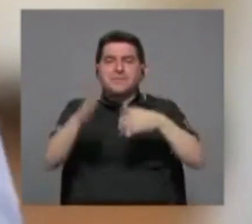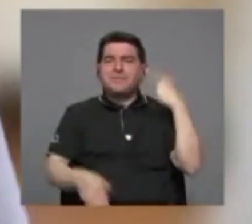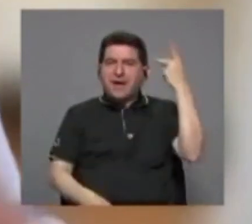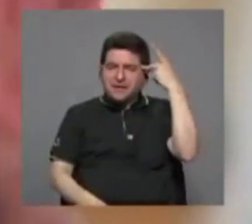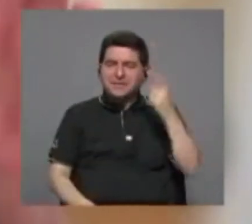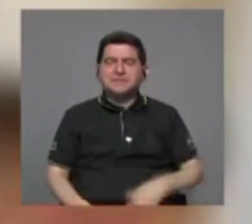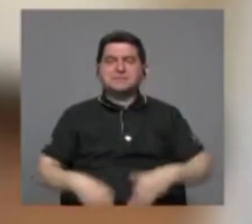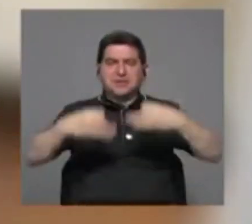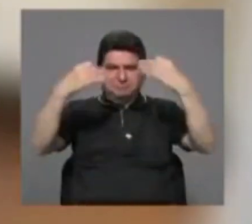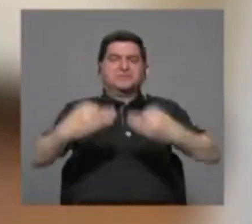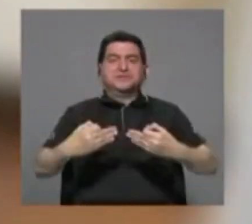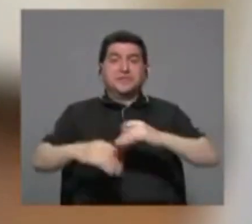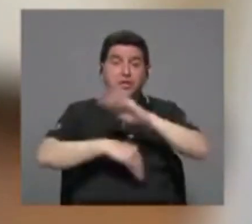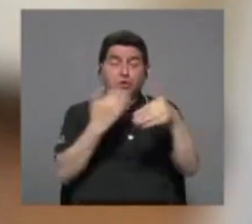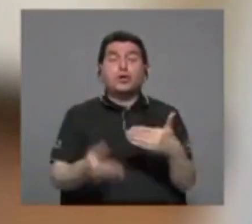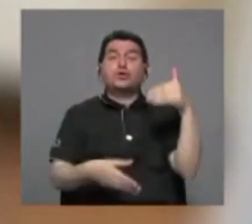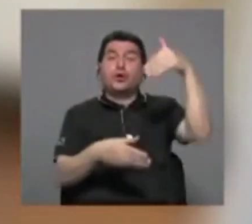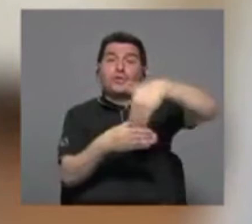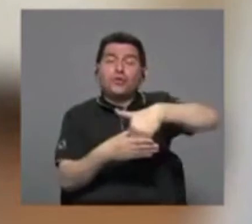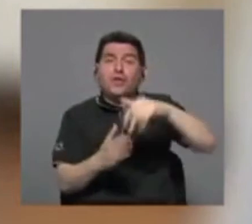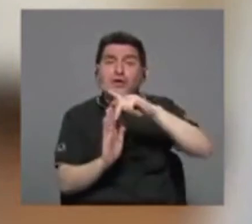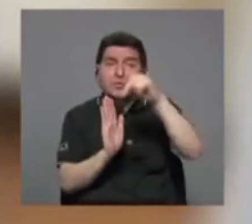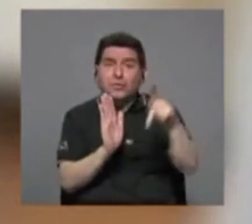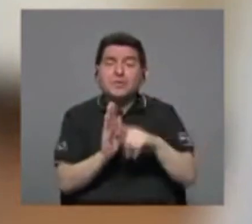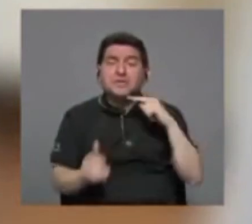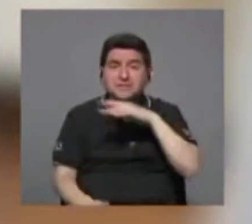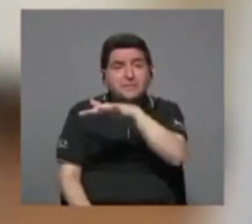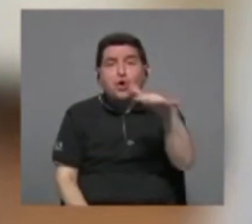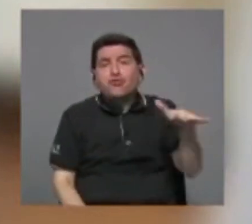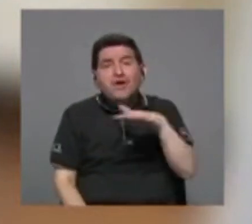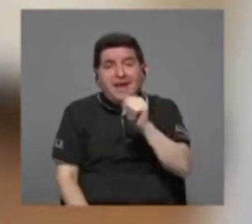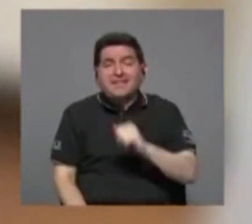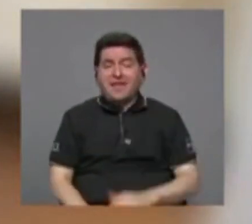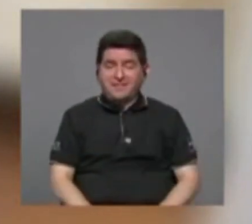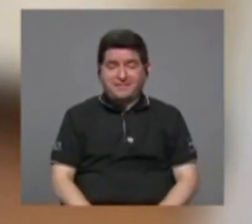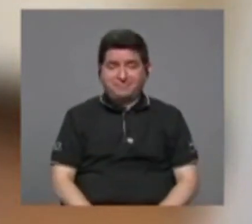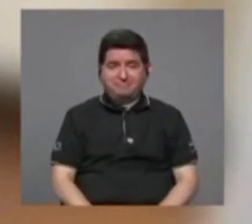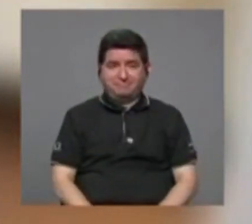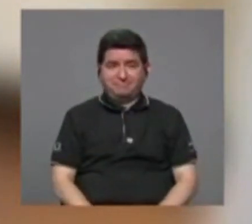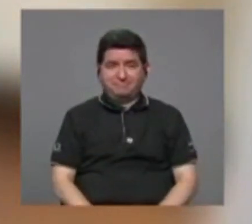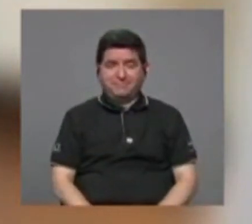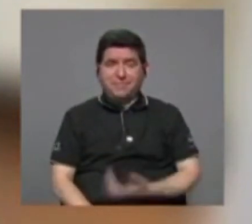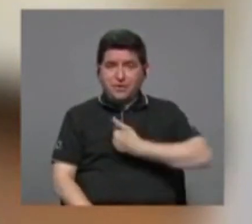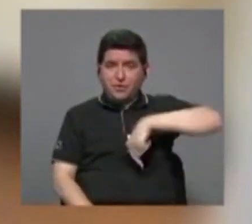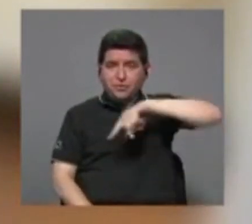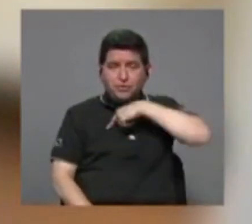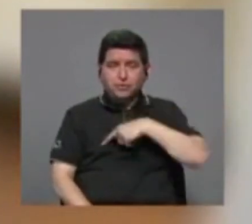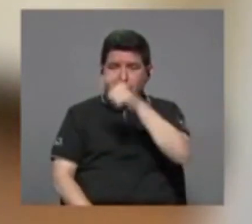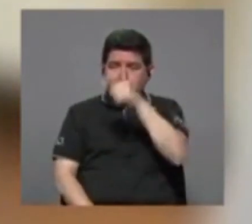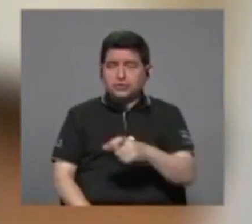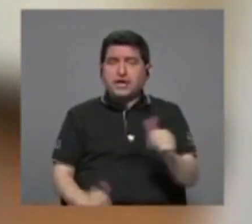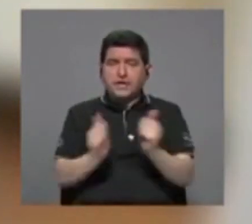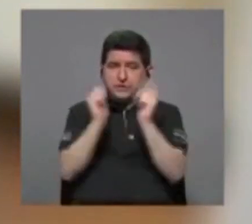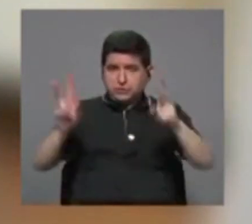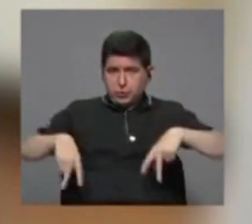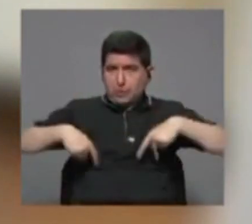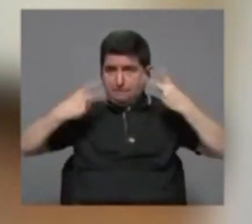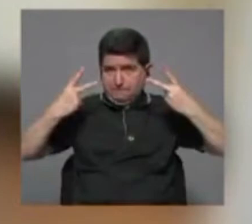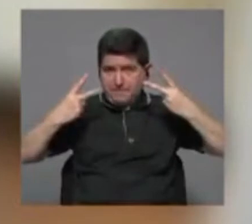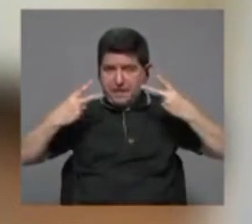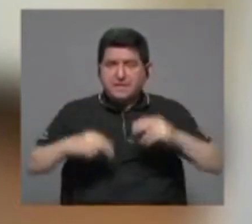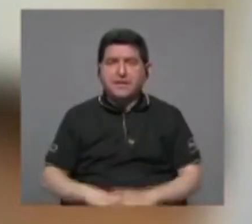Y finalmente todo eso está encuadrado en un principio de realidad, que es como seres vivos que somos,